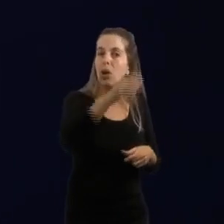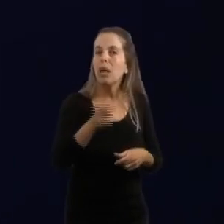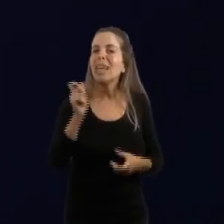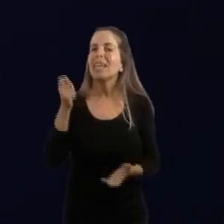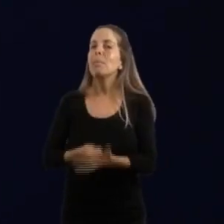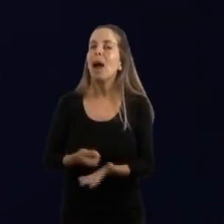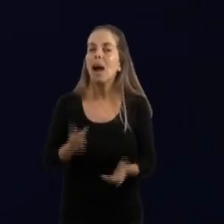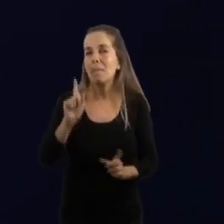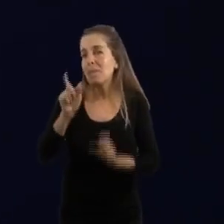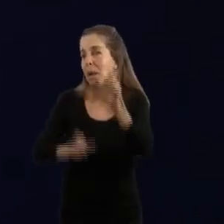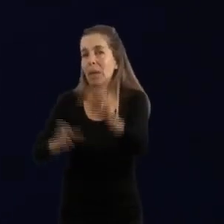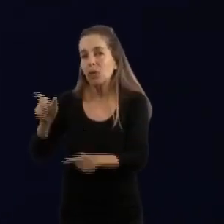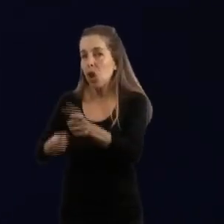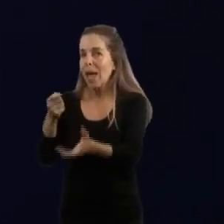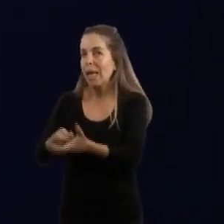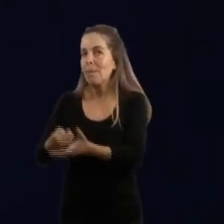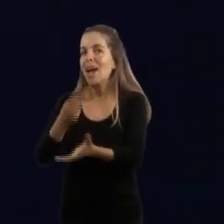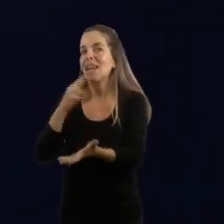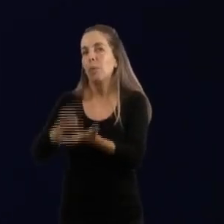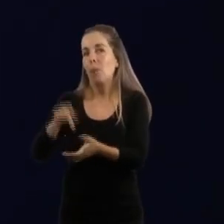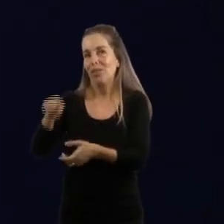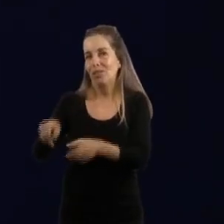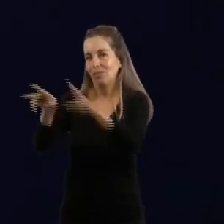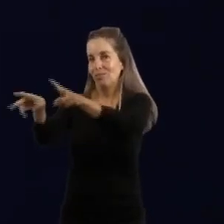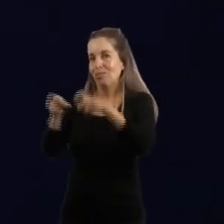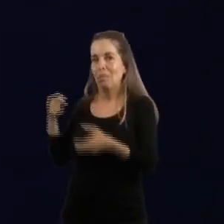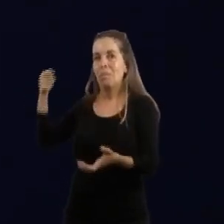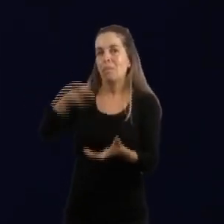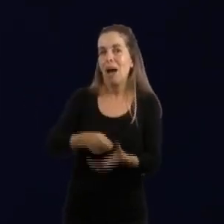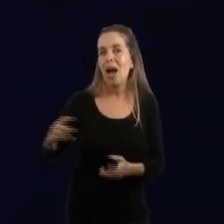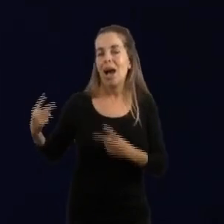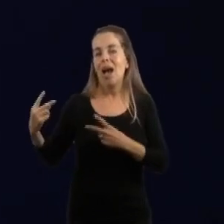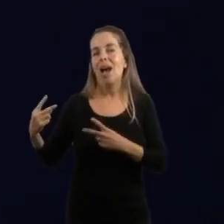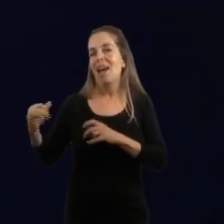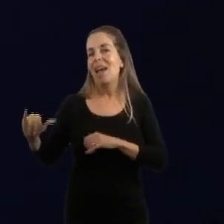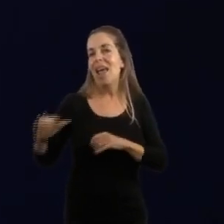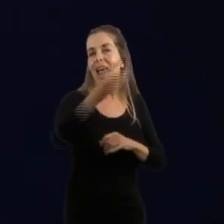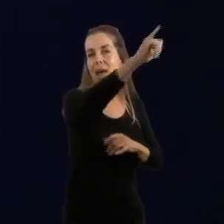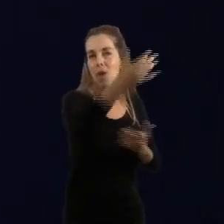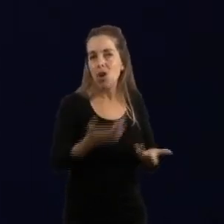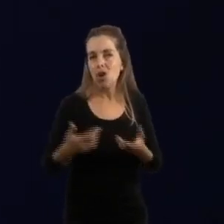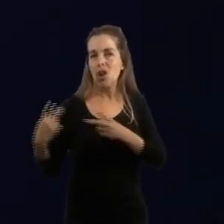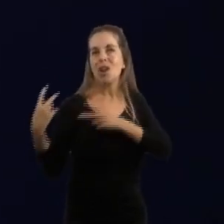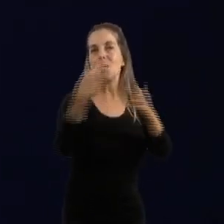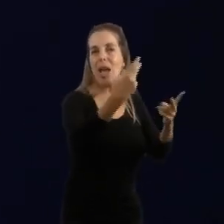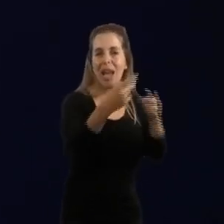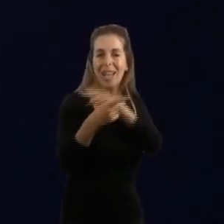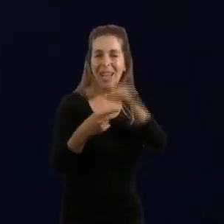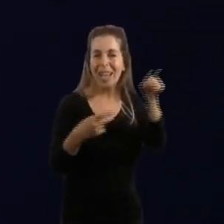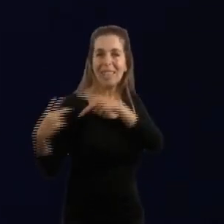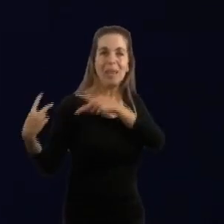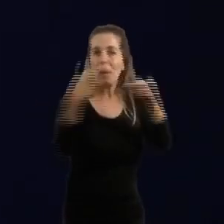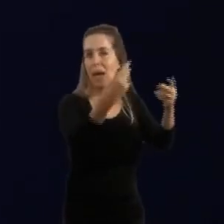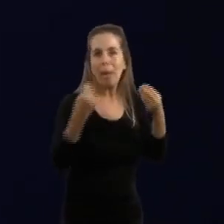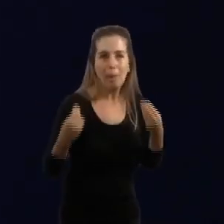A ver, soy insistente con esto, pero porque es tan obvio que por momentos